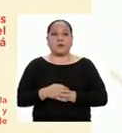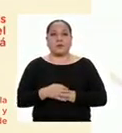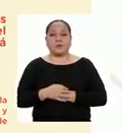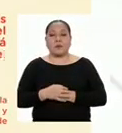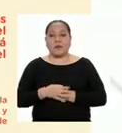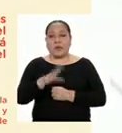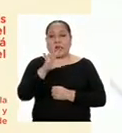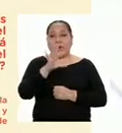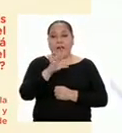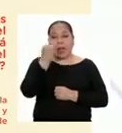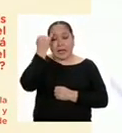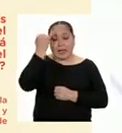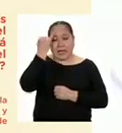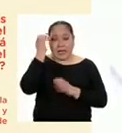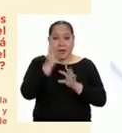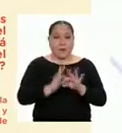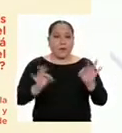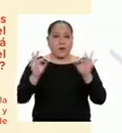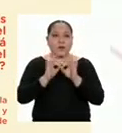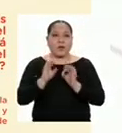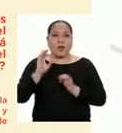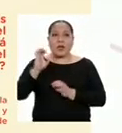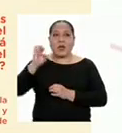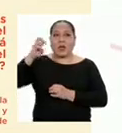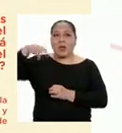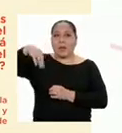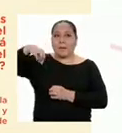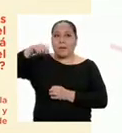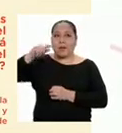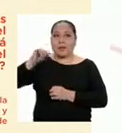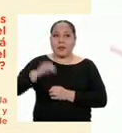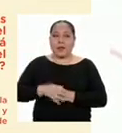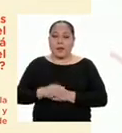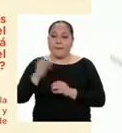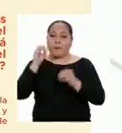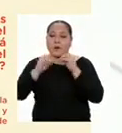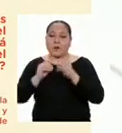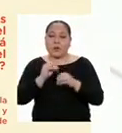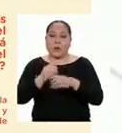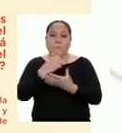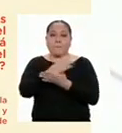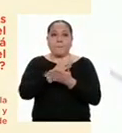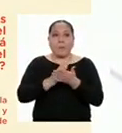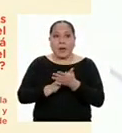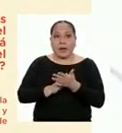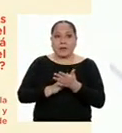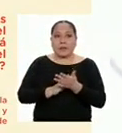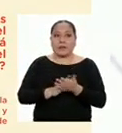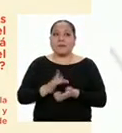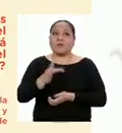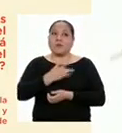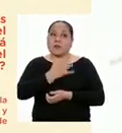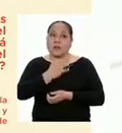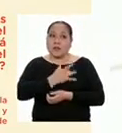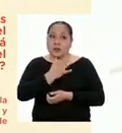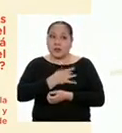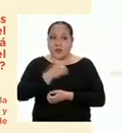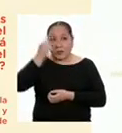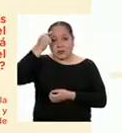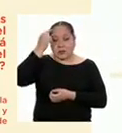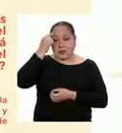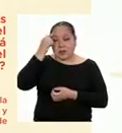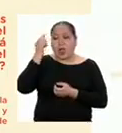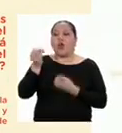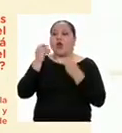como la idea principal, la empatía alude a dimensiones afectivas, cognitivas, perceptuales y situacionales.